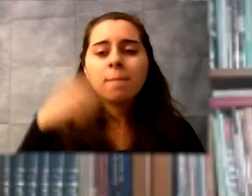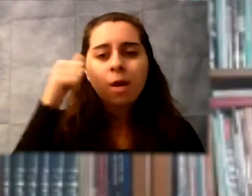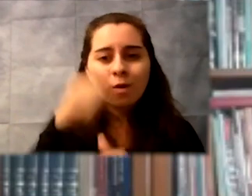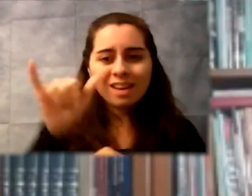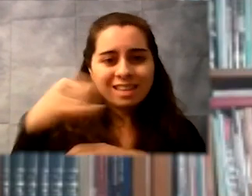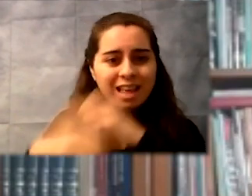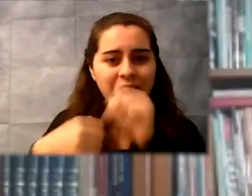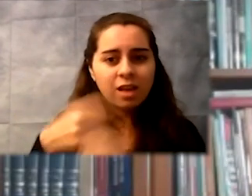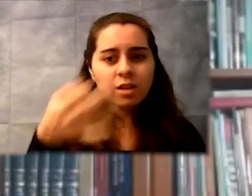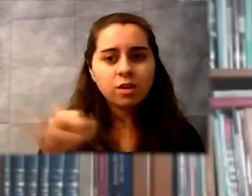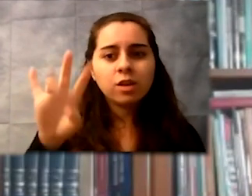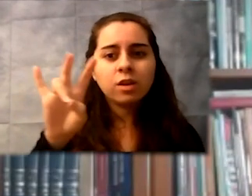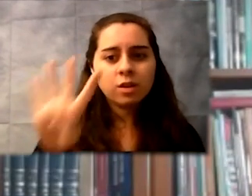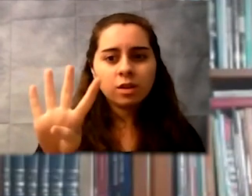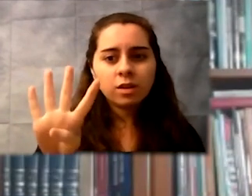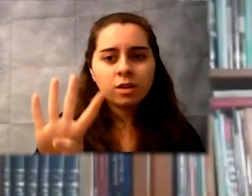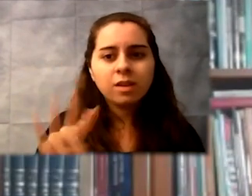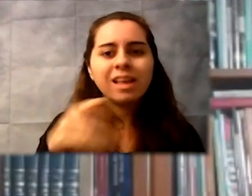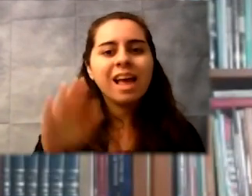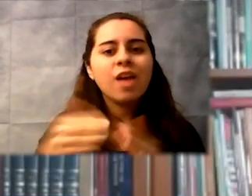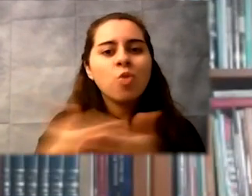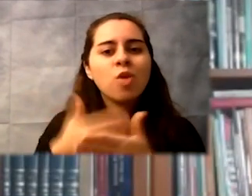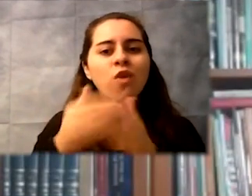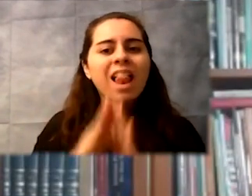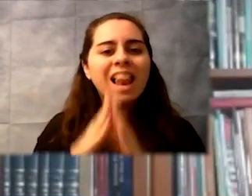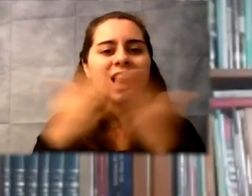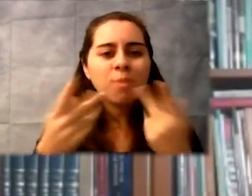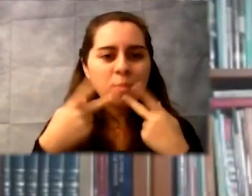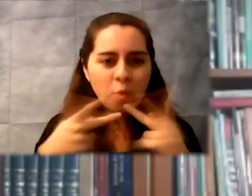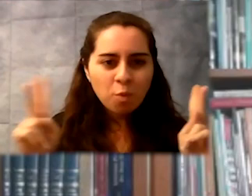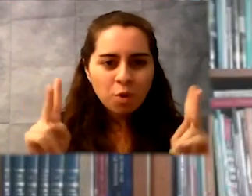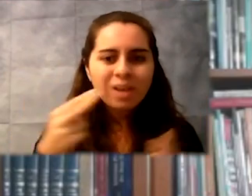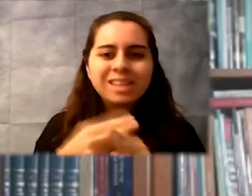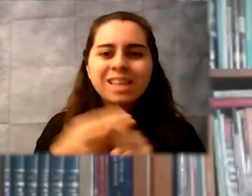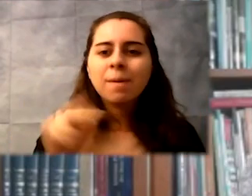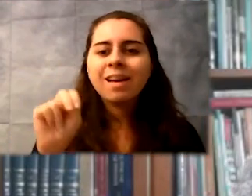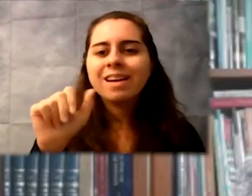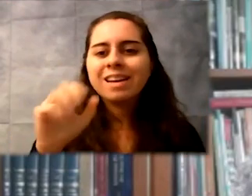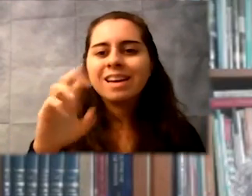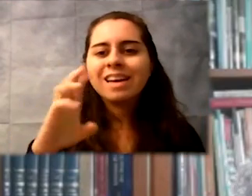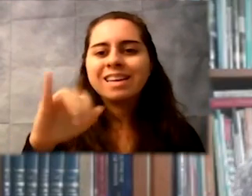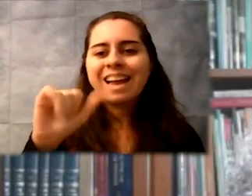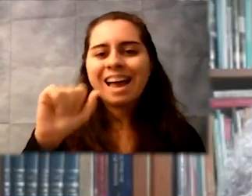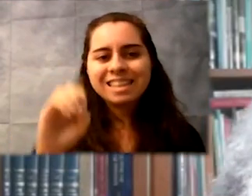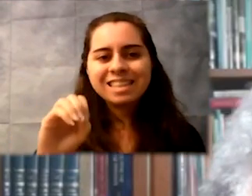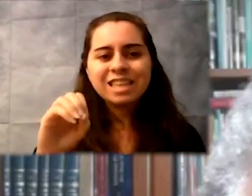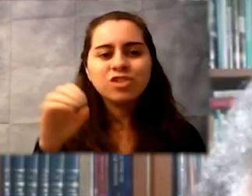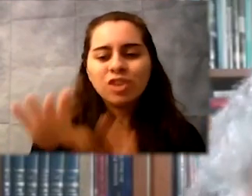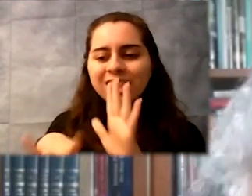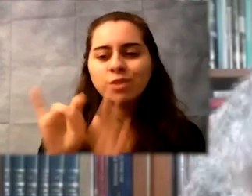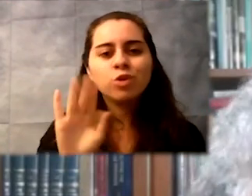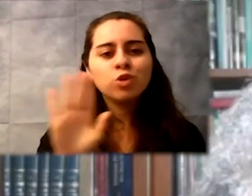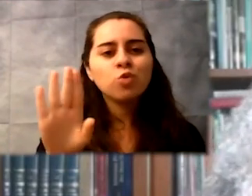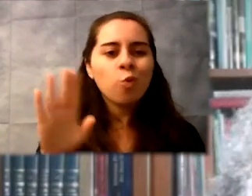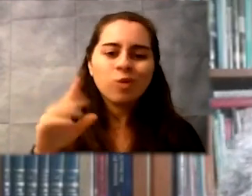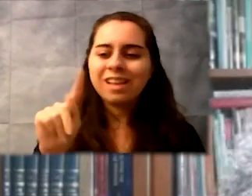su libro de Narciso descubre su trasero. Así es que esa discusión sobre cuán negro es el pueblo puertorriqueño y la afrodescendencia estaba